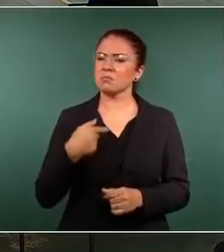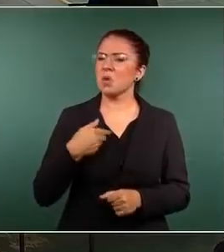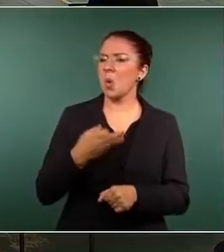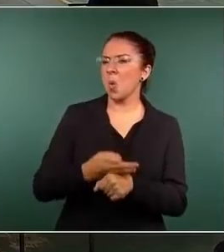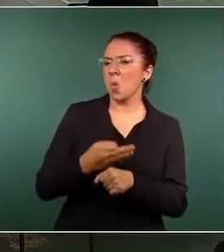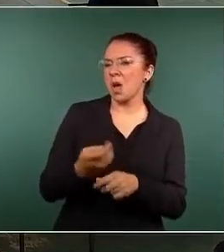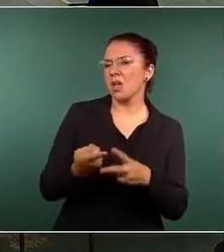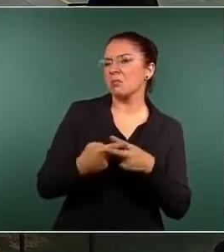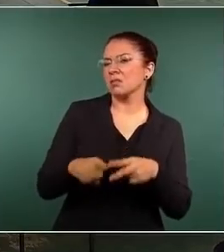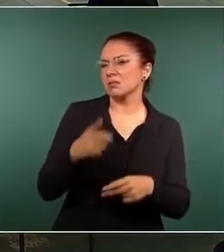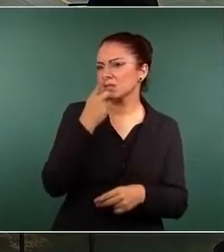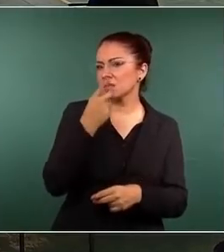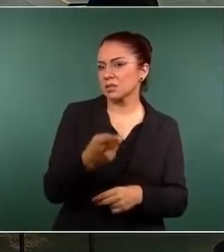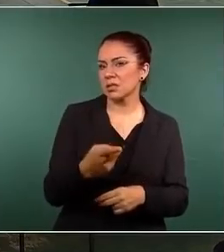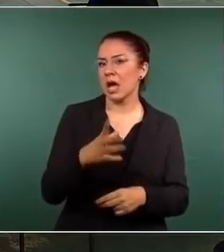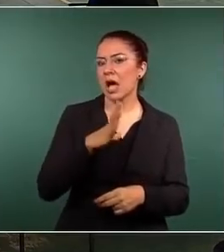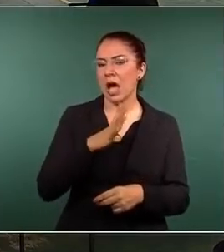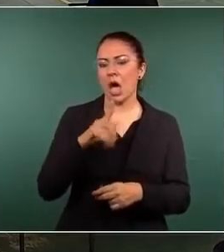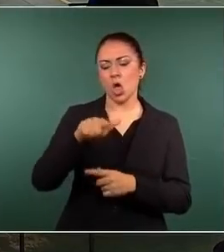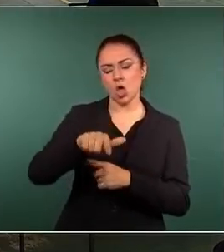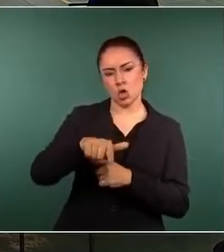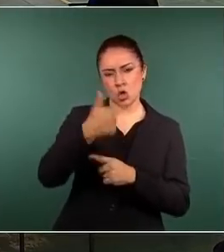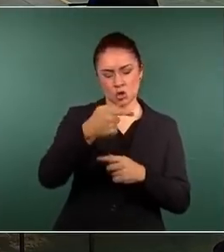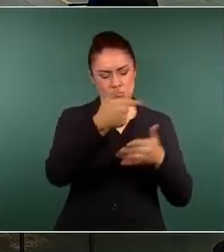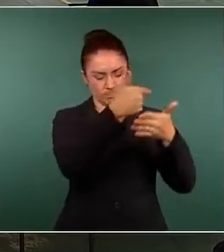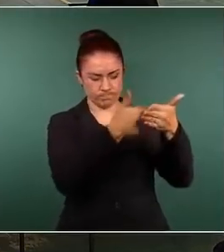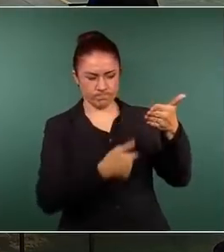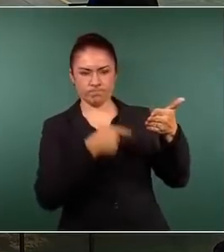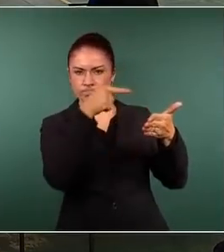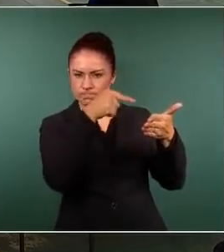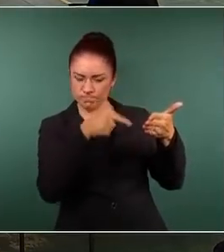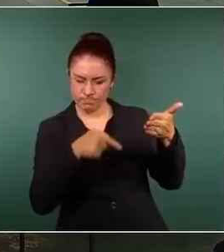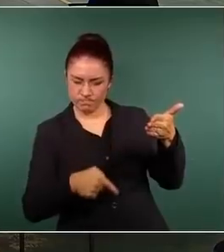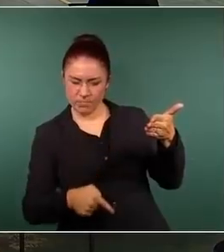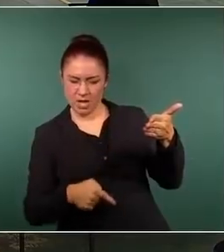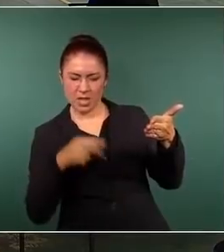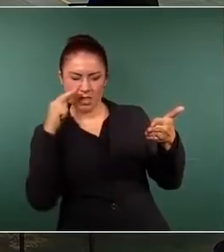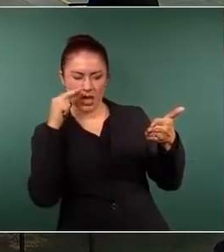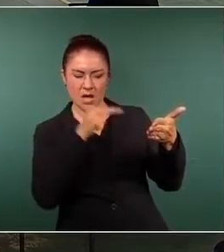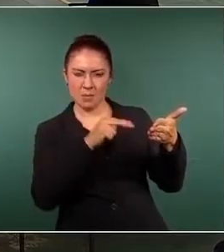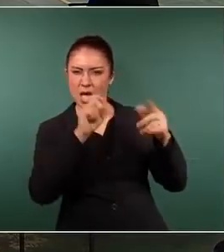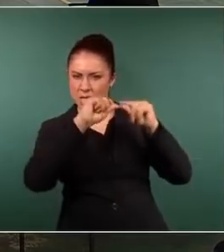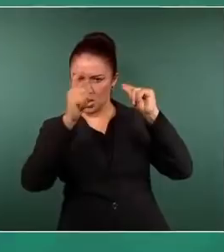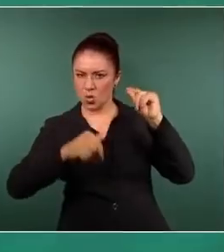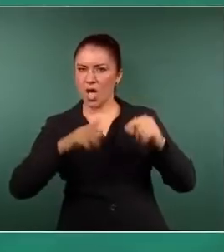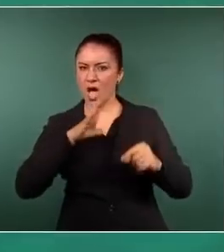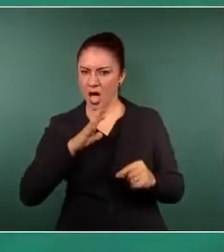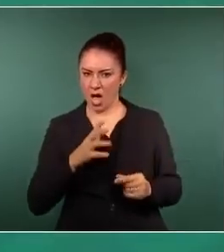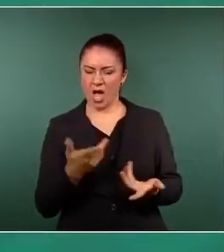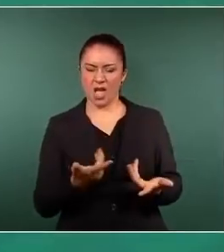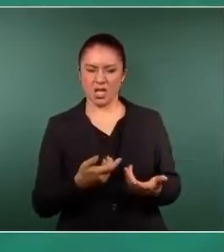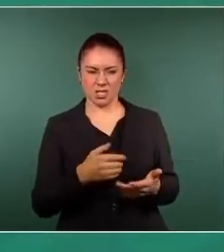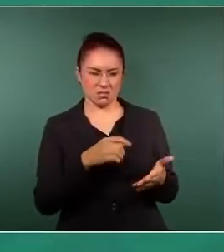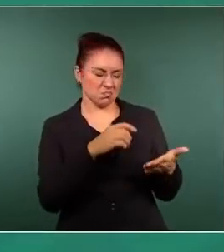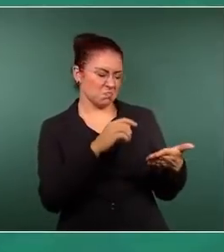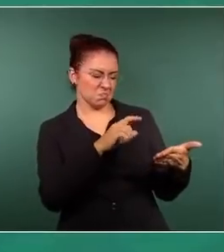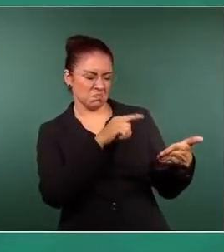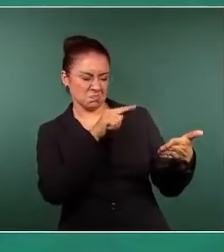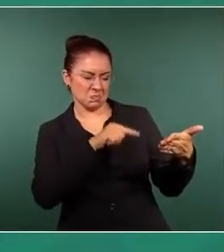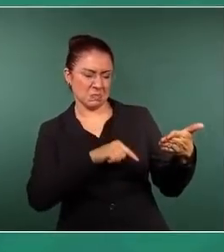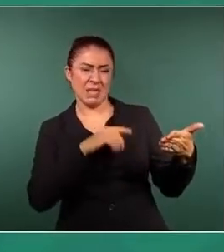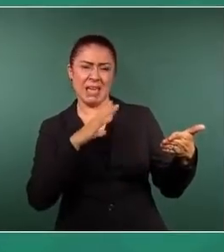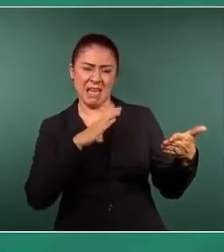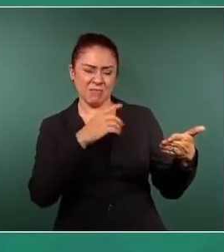que en 12 de los 15 indicadores particulares que considere el ranking nacional de delitos elaborado